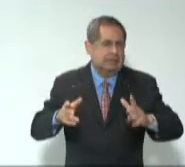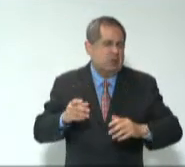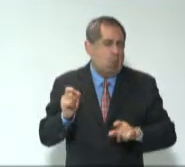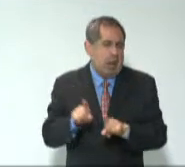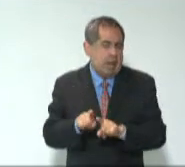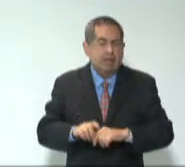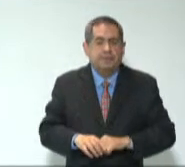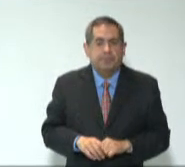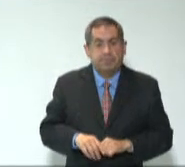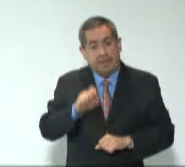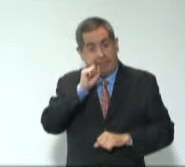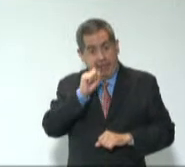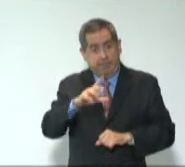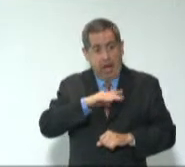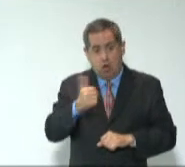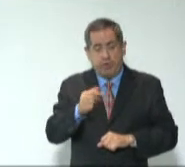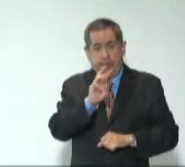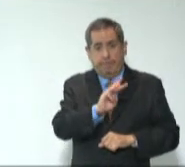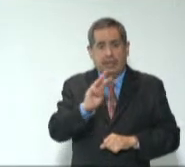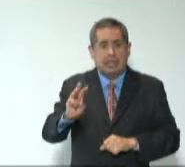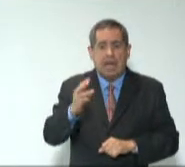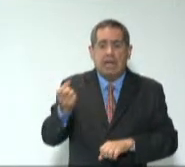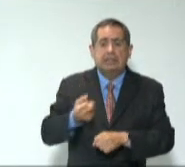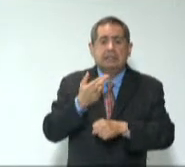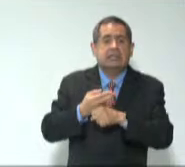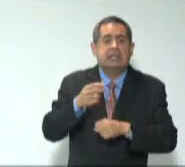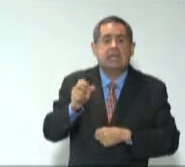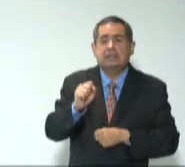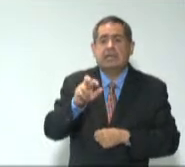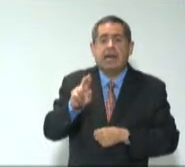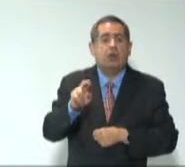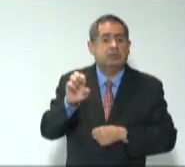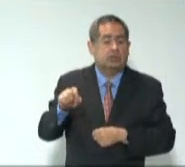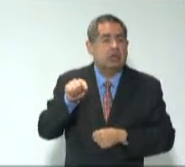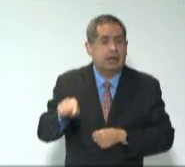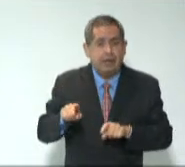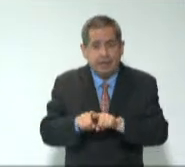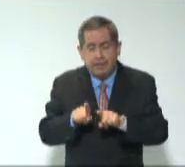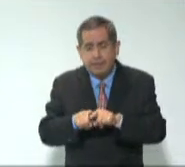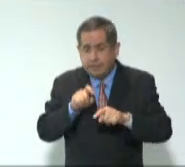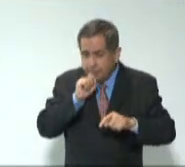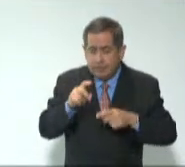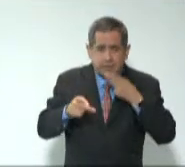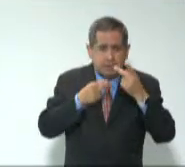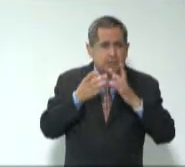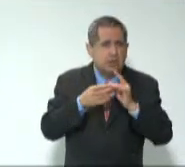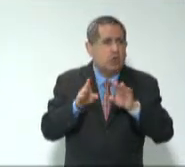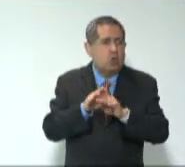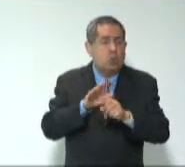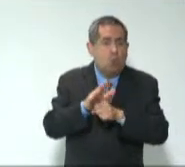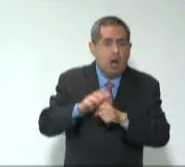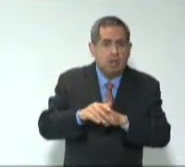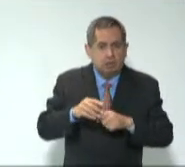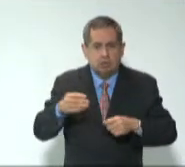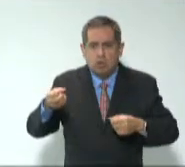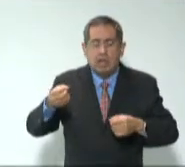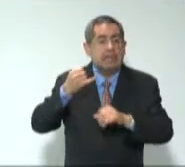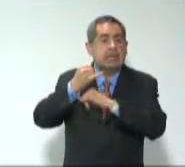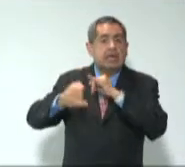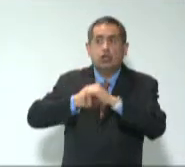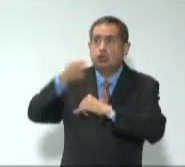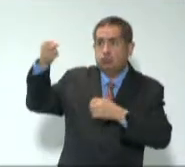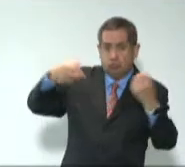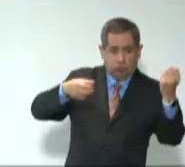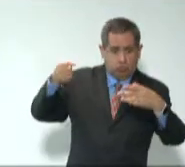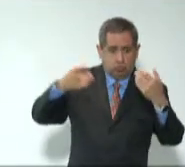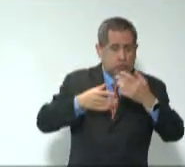también está la página esta de la secretaría de relaciones exteriores donde se dice dónde Cuáles han sido las donaciones internacionales que